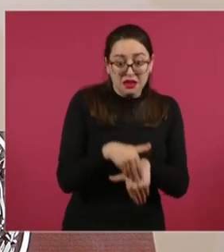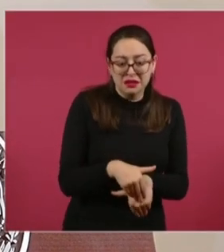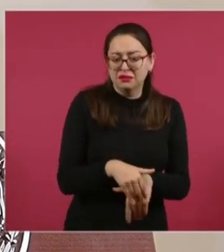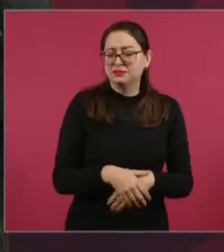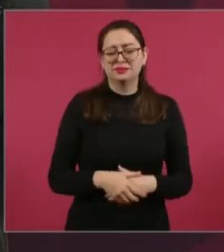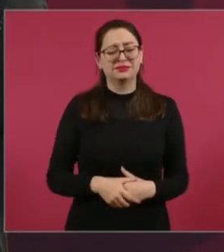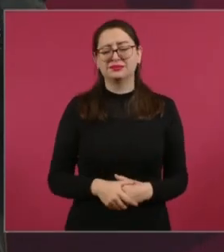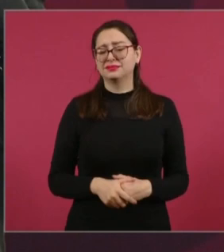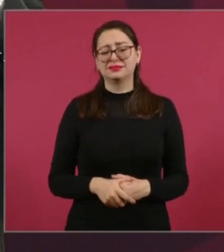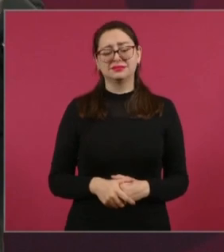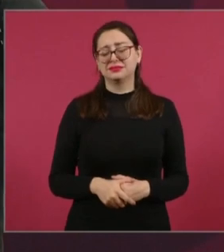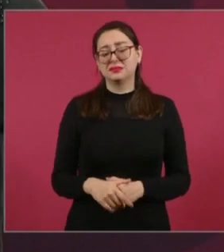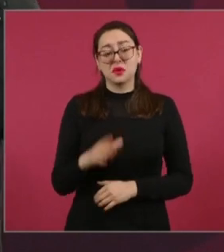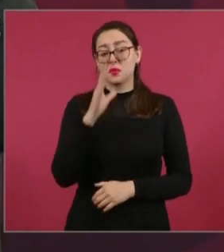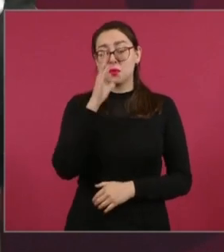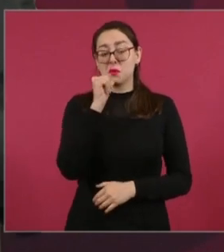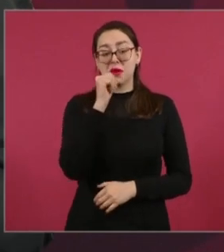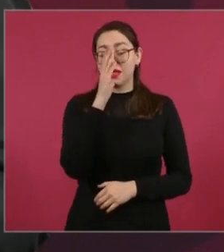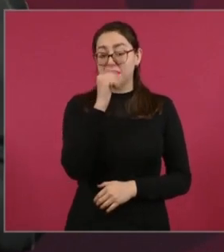No, y me han tocado cosas